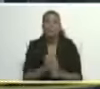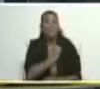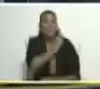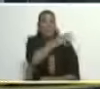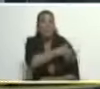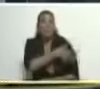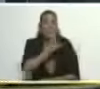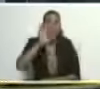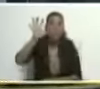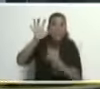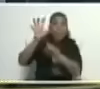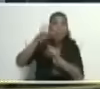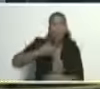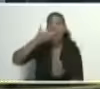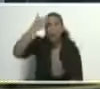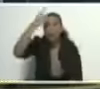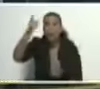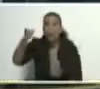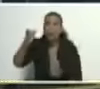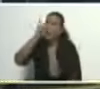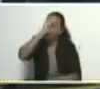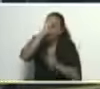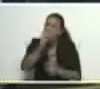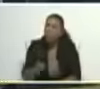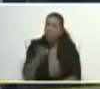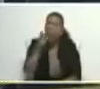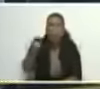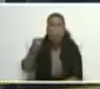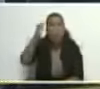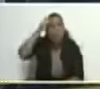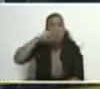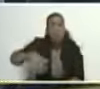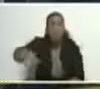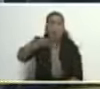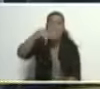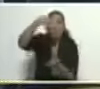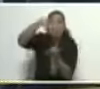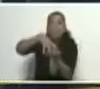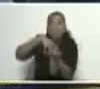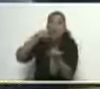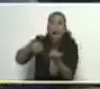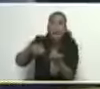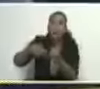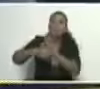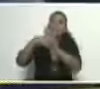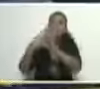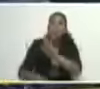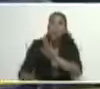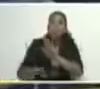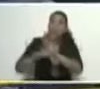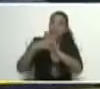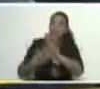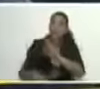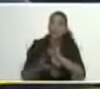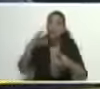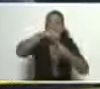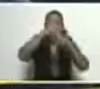Palestina debe ser reconocida como un Estado de pleno derecho en la